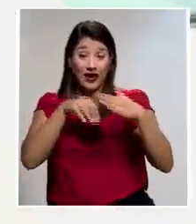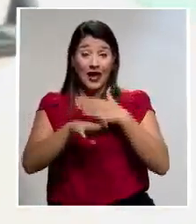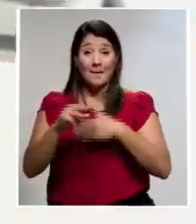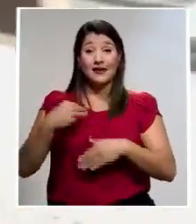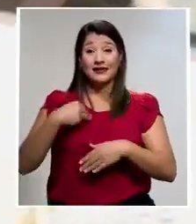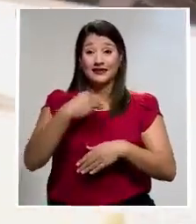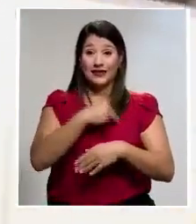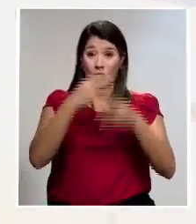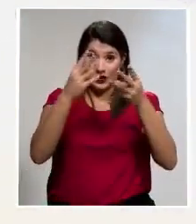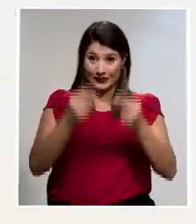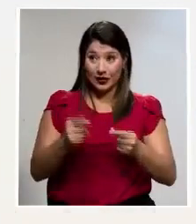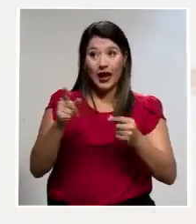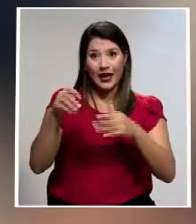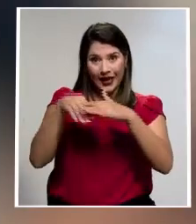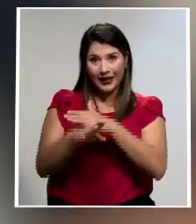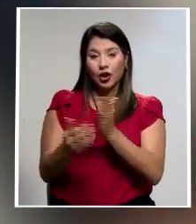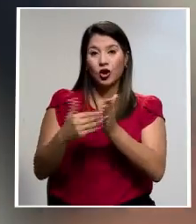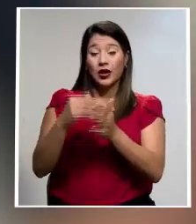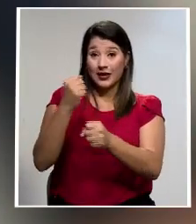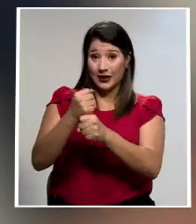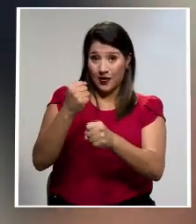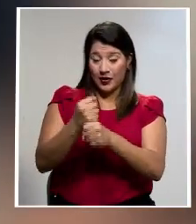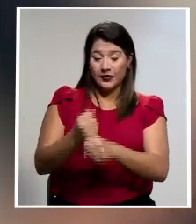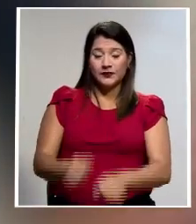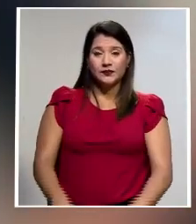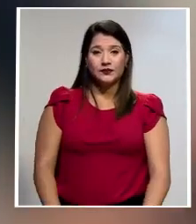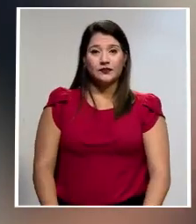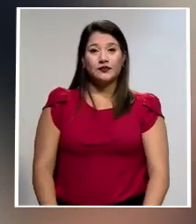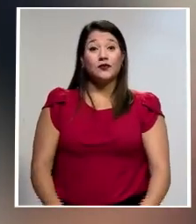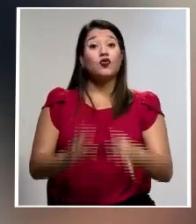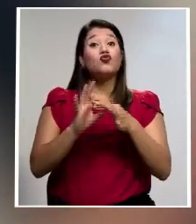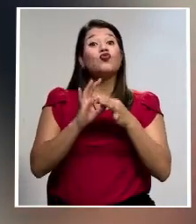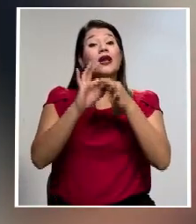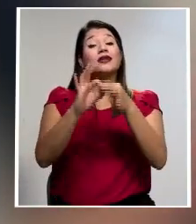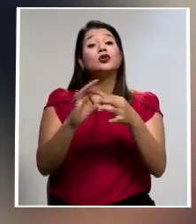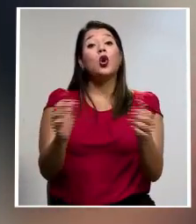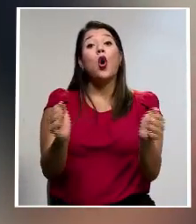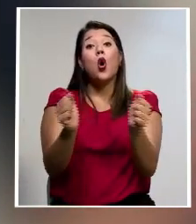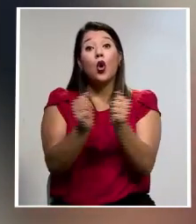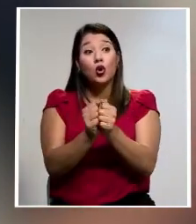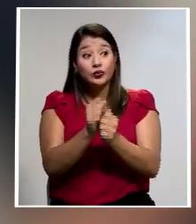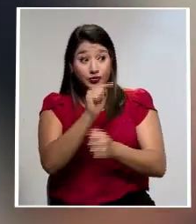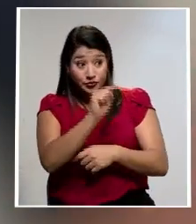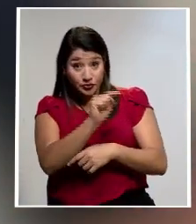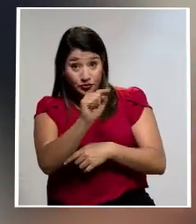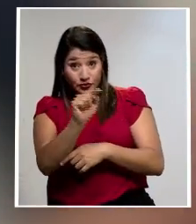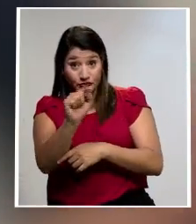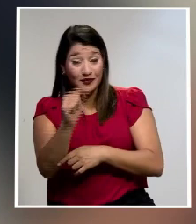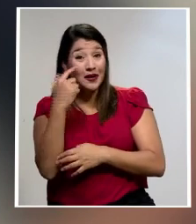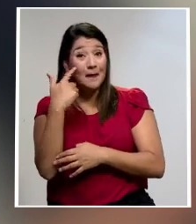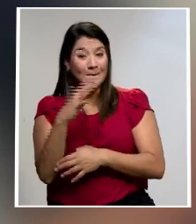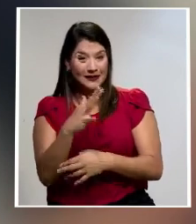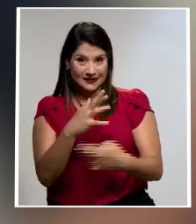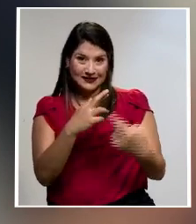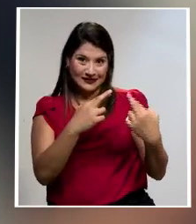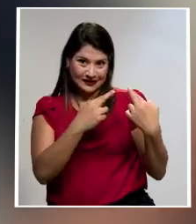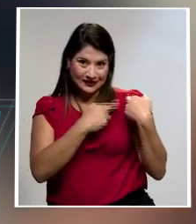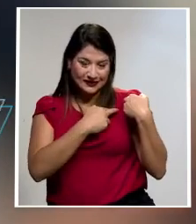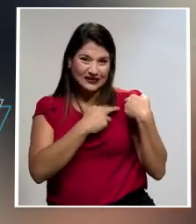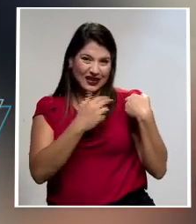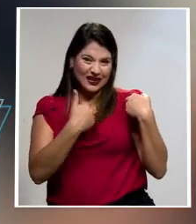quien retomaría su puesto. Que respecto a los siguientes imputados, los que no se les